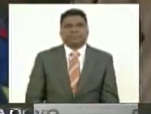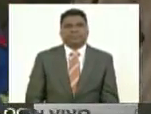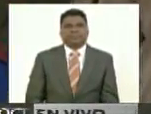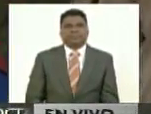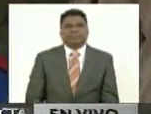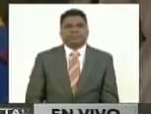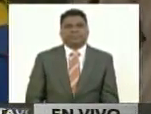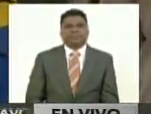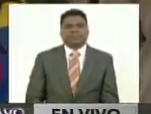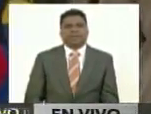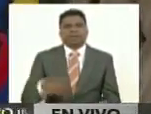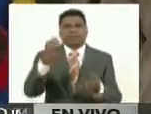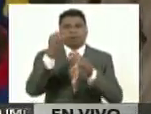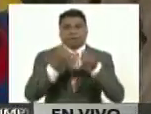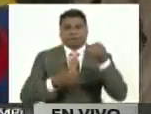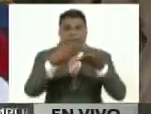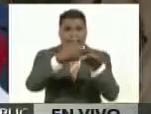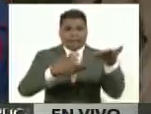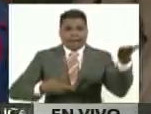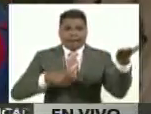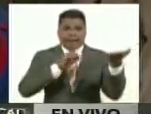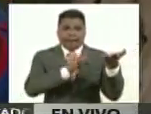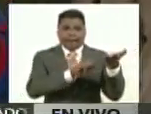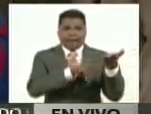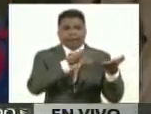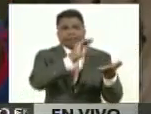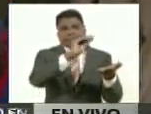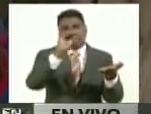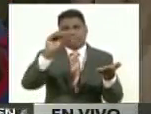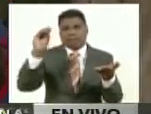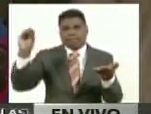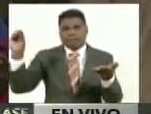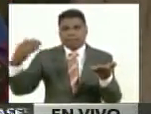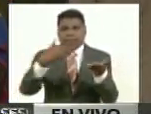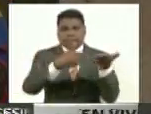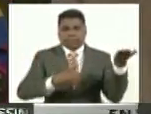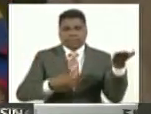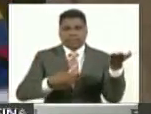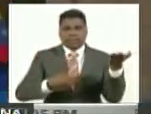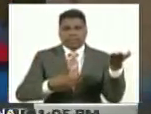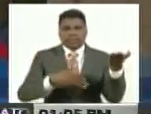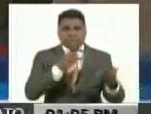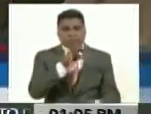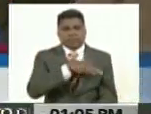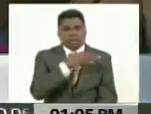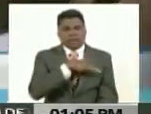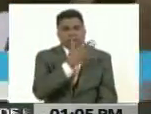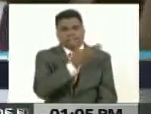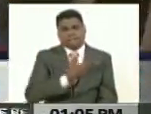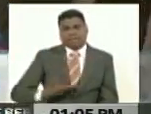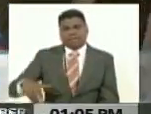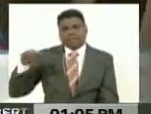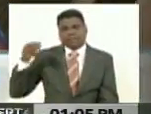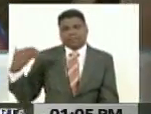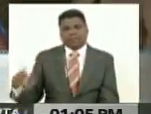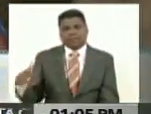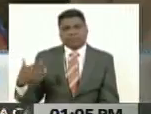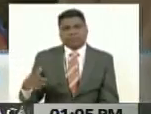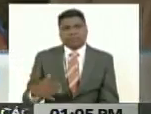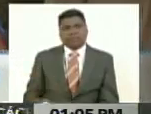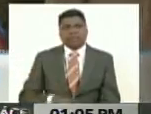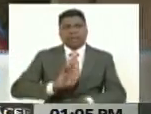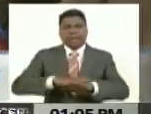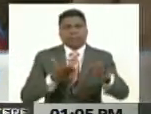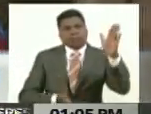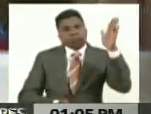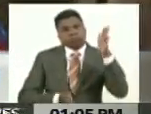concluye su carta y dice: convoque, pues, señor presidente, el suplente respectivo, porque yo he